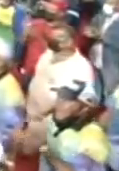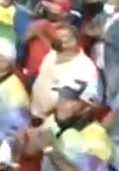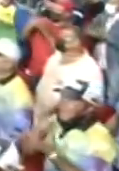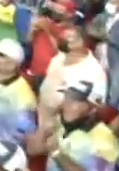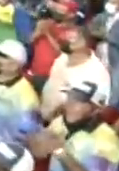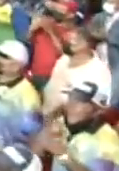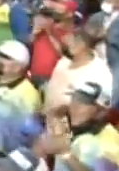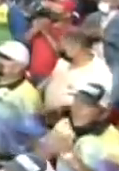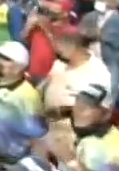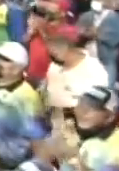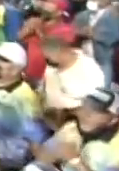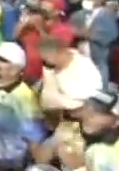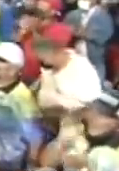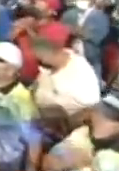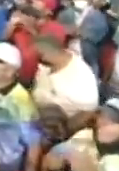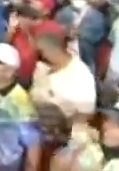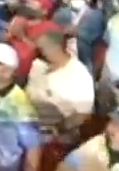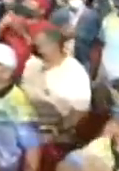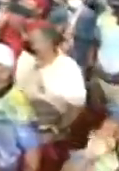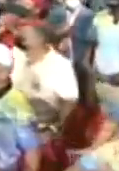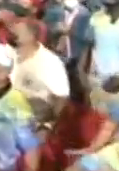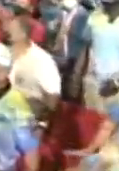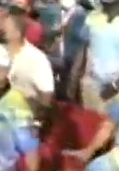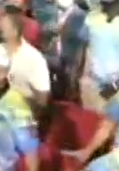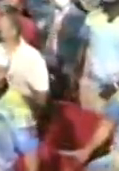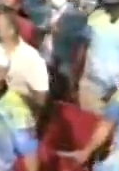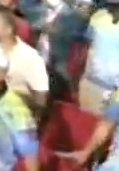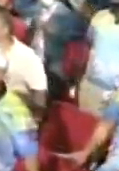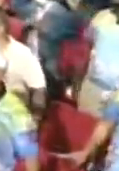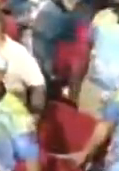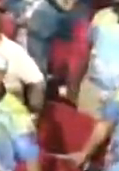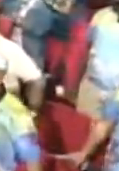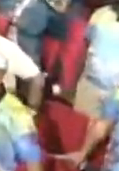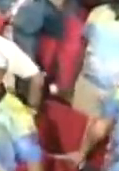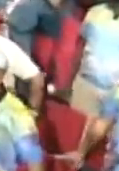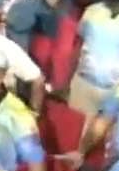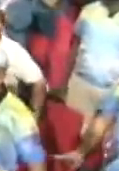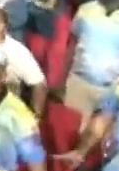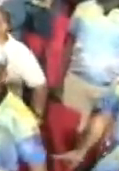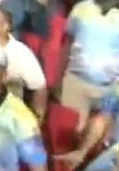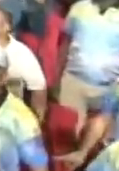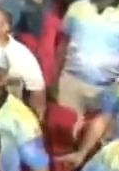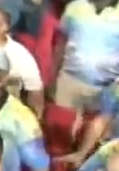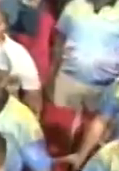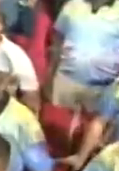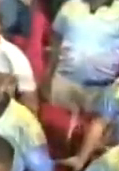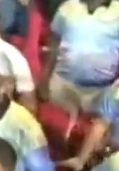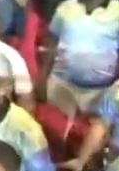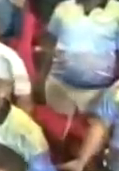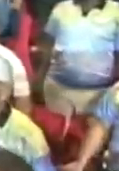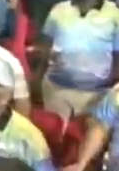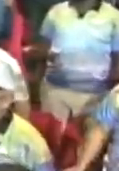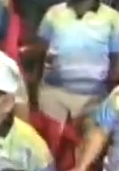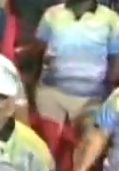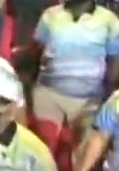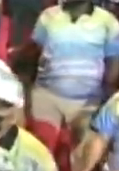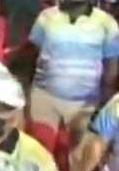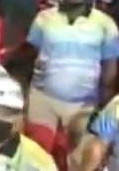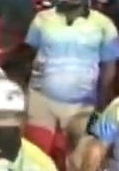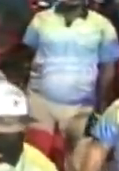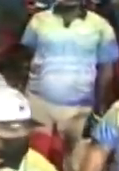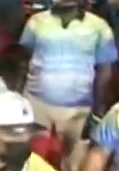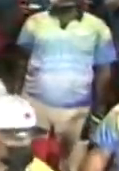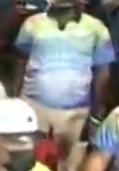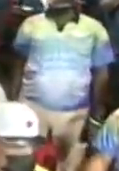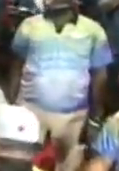esta transmisión desde el poliedro de caracas donde tendrá lugar la instalación del